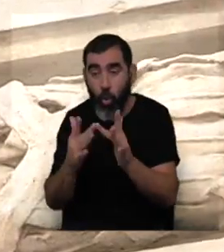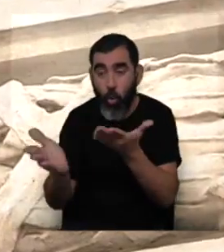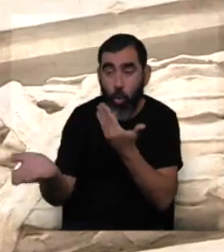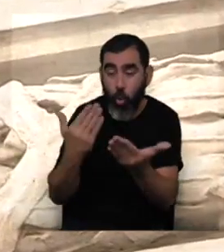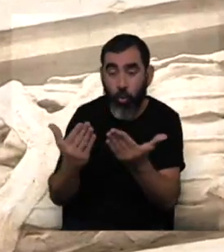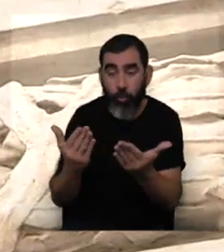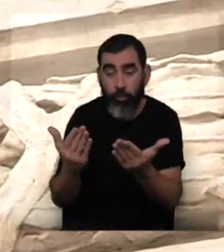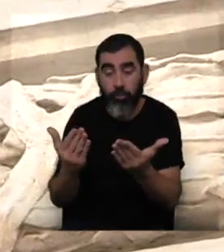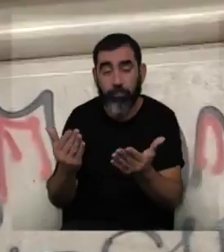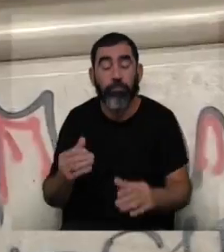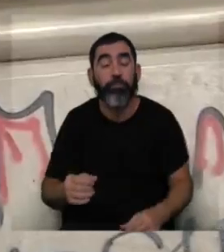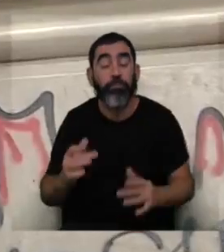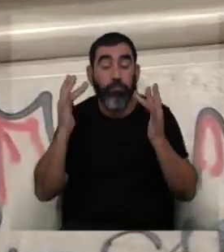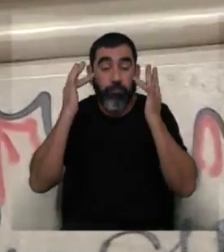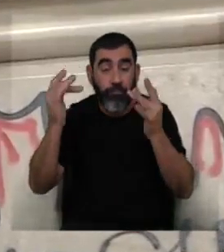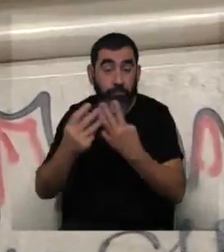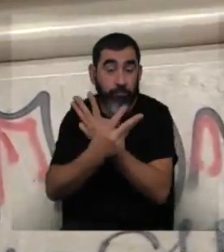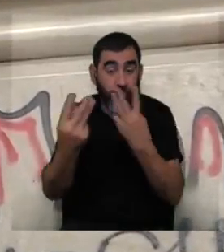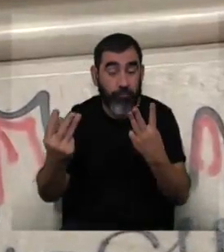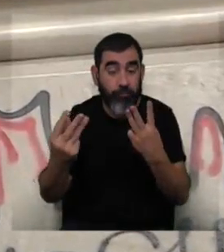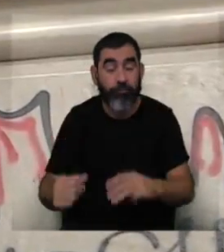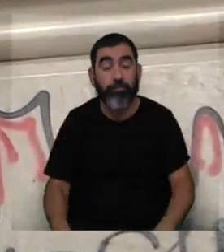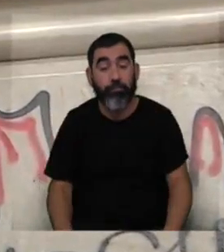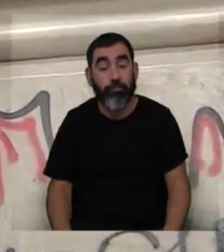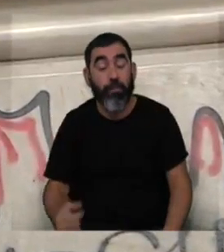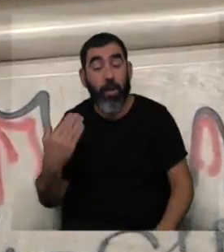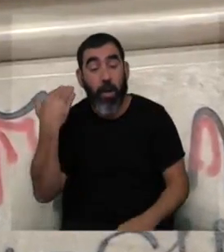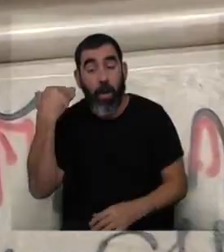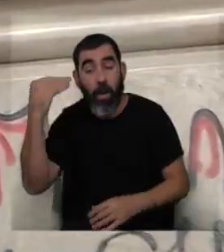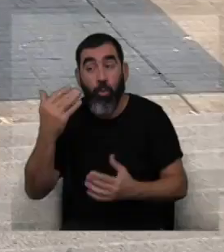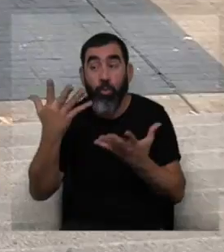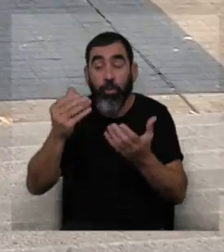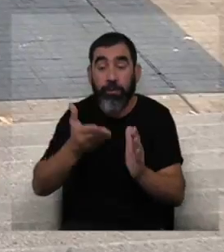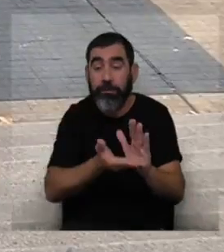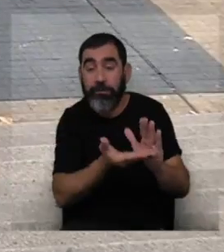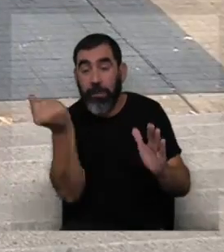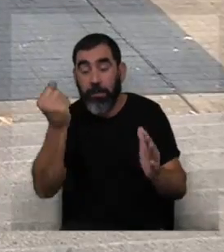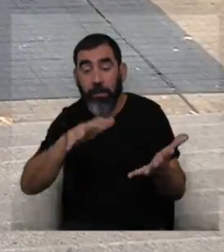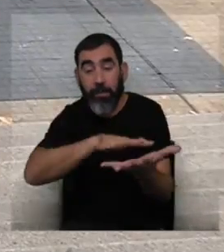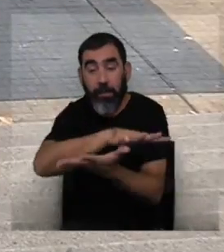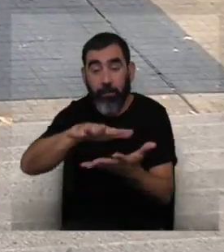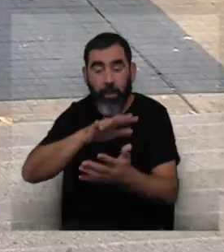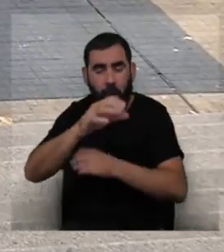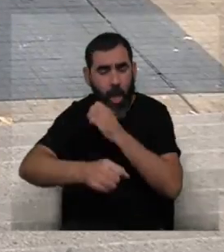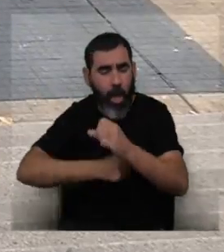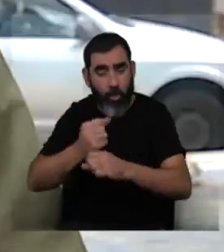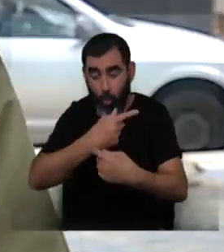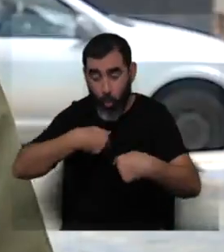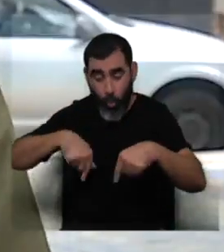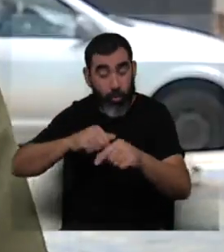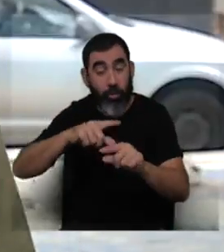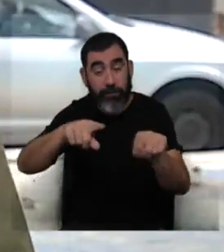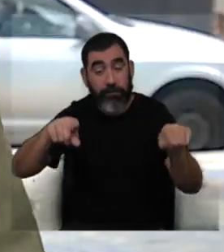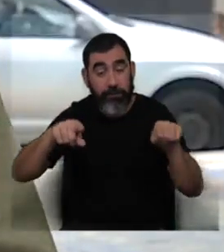con los actores de la comunidad educativa, cuando las autoridades pretendían quitarnos un espacio que hace años había estado ahí, que era el